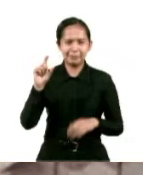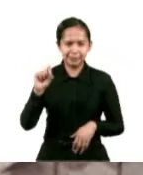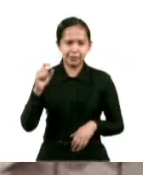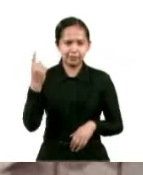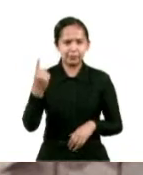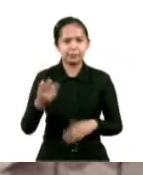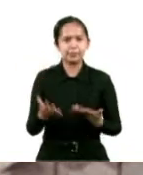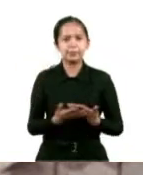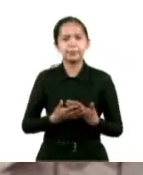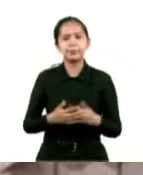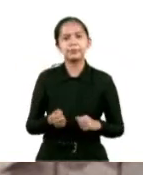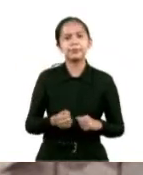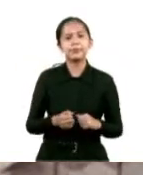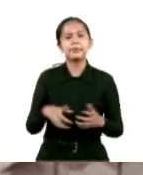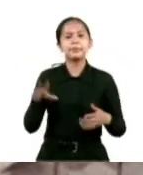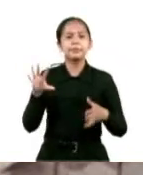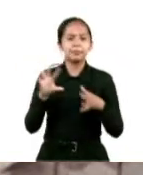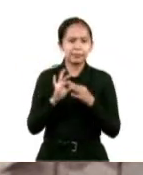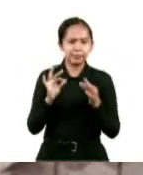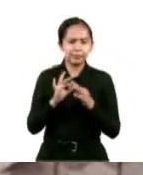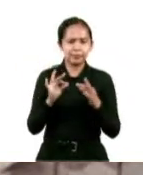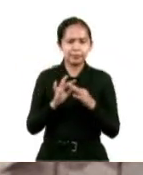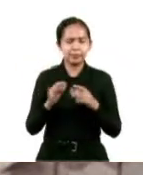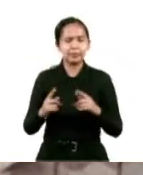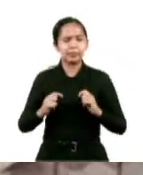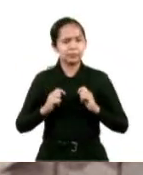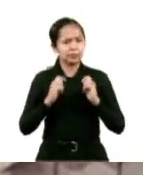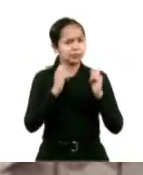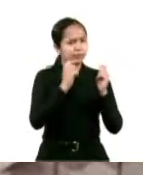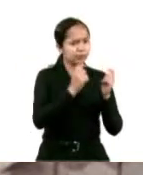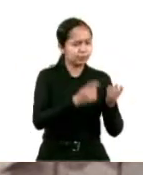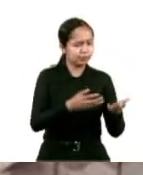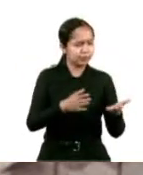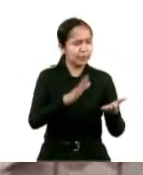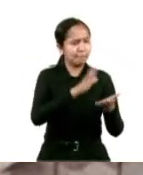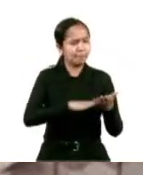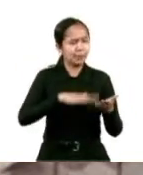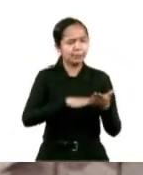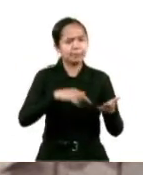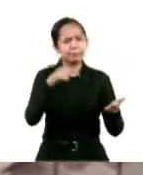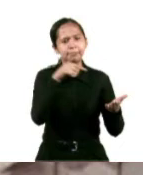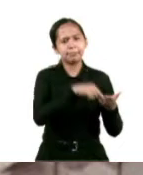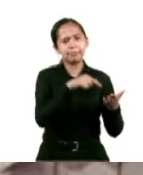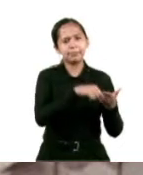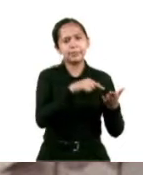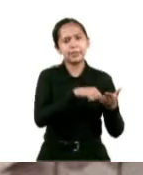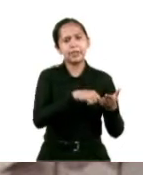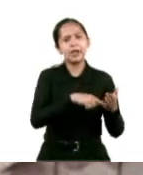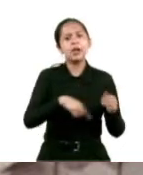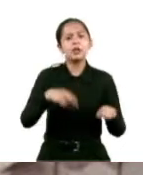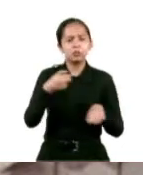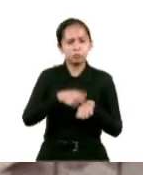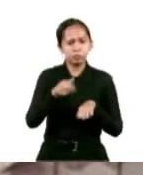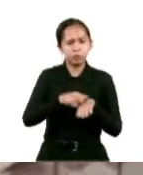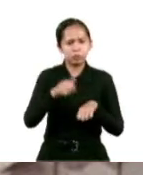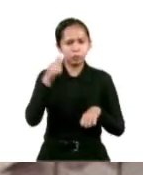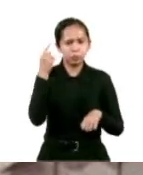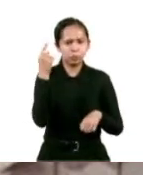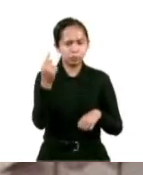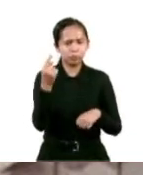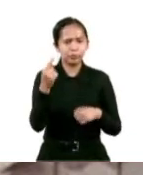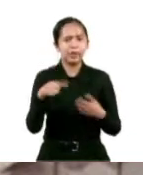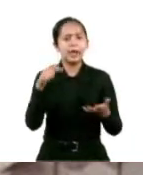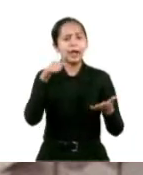de Gestión Integral de Riesgo y Protección Civil el dictamen técnico preliminar fase 1, en el cual